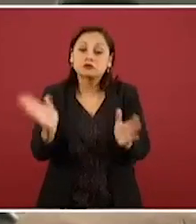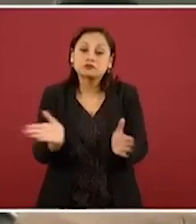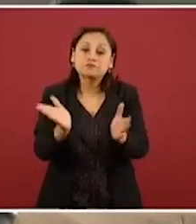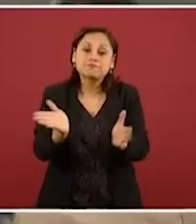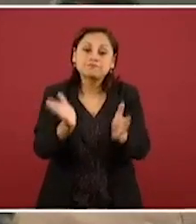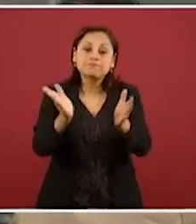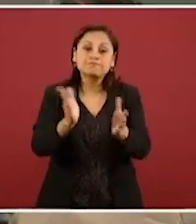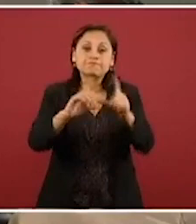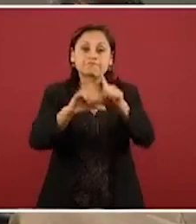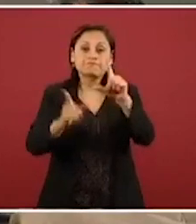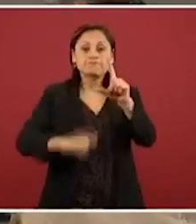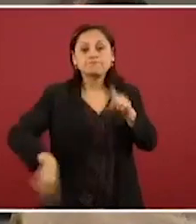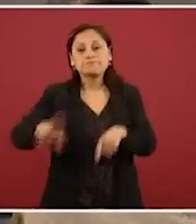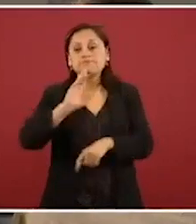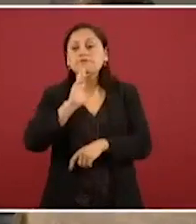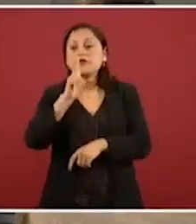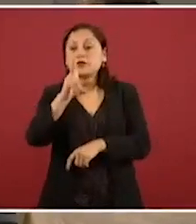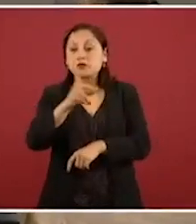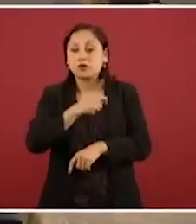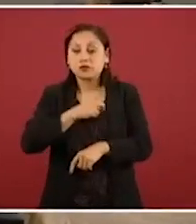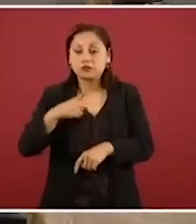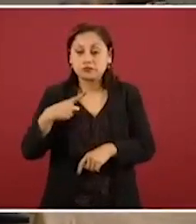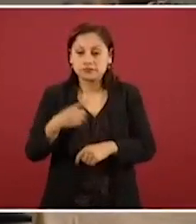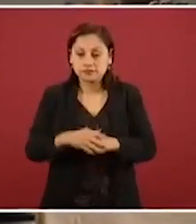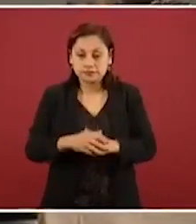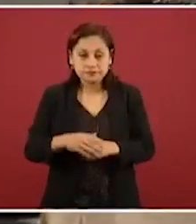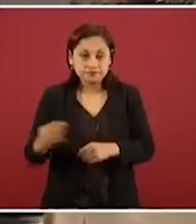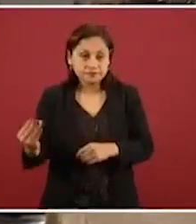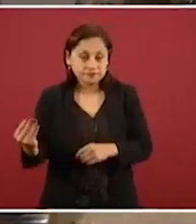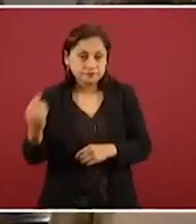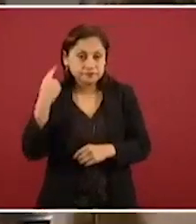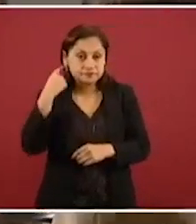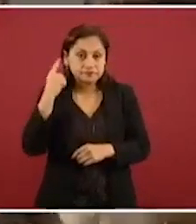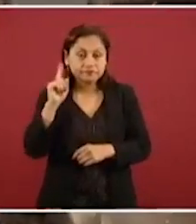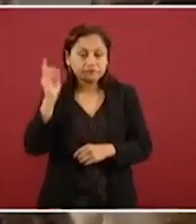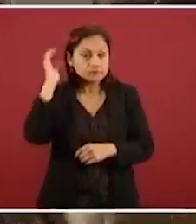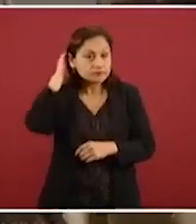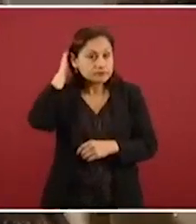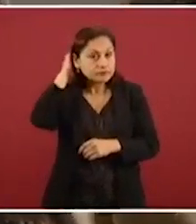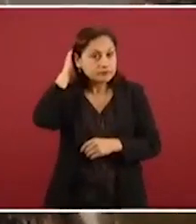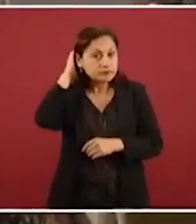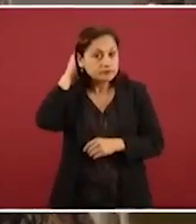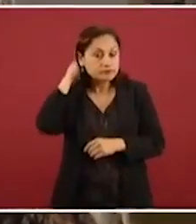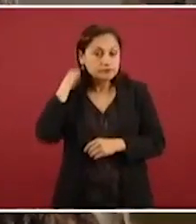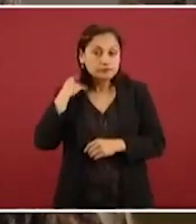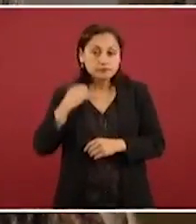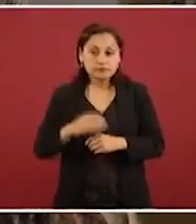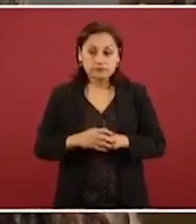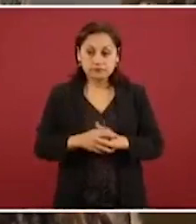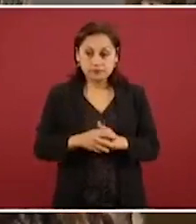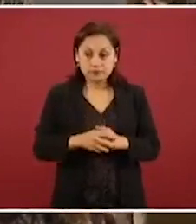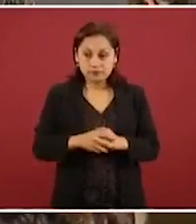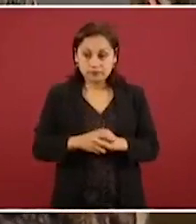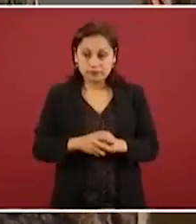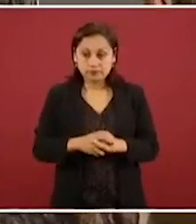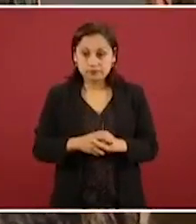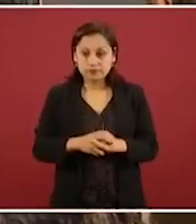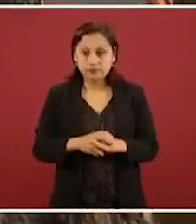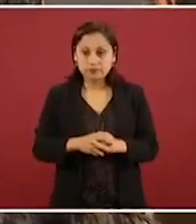las empresas se lo pagaban antes luz y se les abandonaba ya cobro? Ya ahora sí. Todas. Ya no